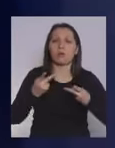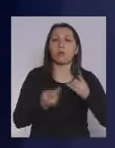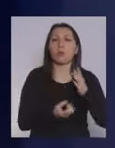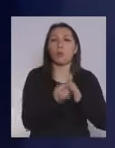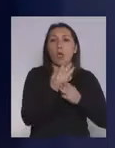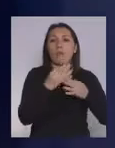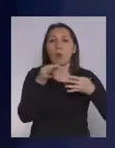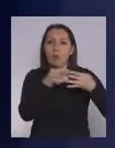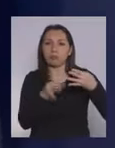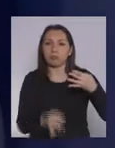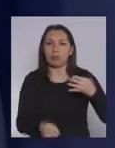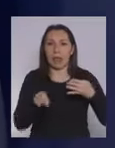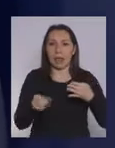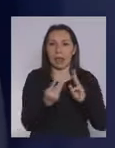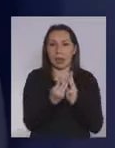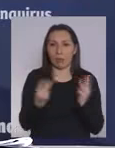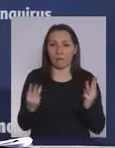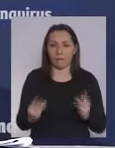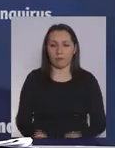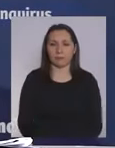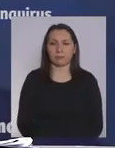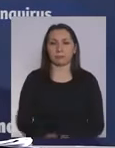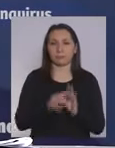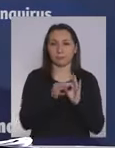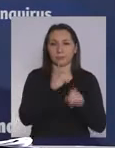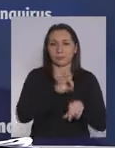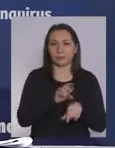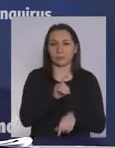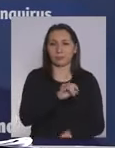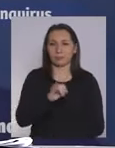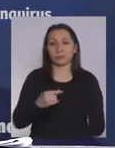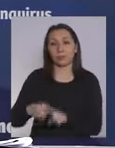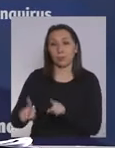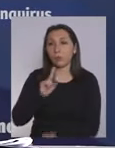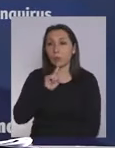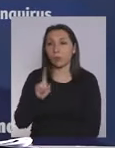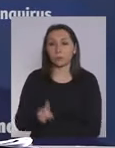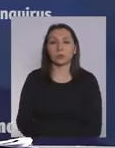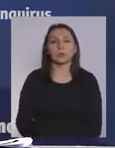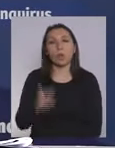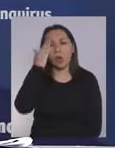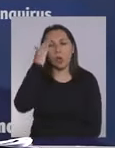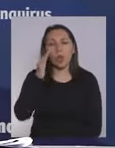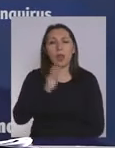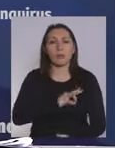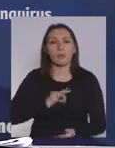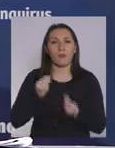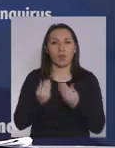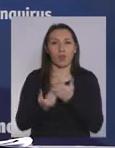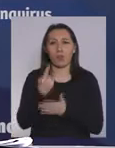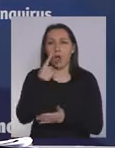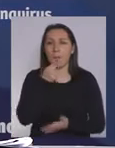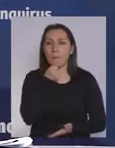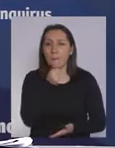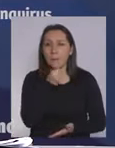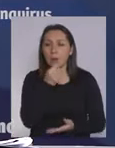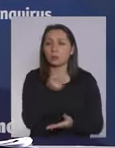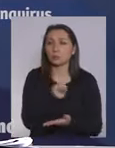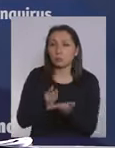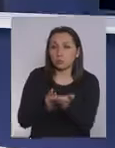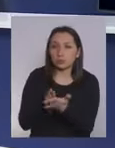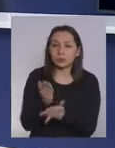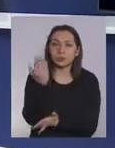indicadores en la página muchas gracias doctora das a siguiente pregunta hola ministro muy buenos días le quiero preguntar usted cuándo